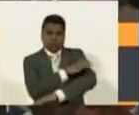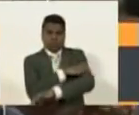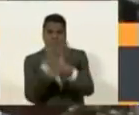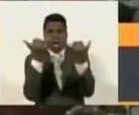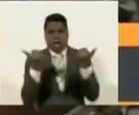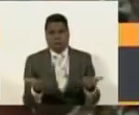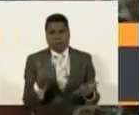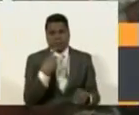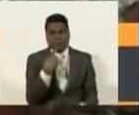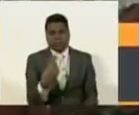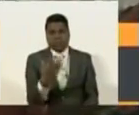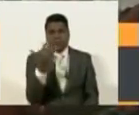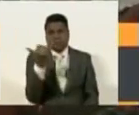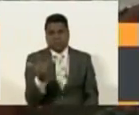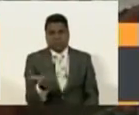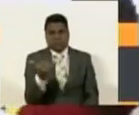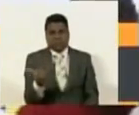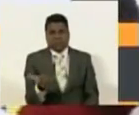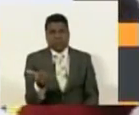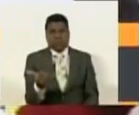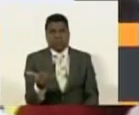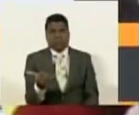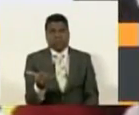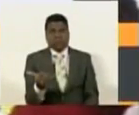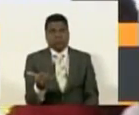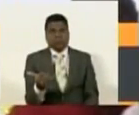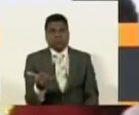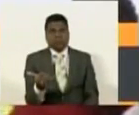diciendo, la derecha y los, ¿cómo se llama? Los,